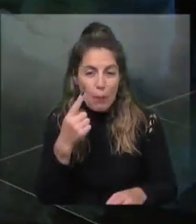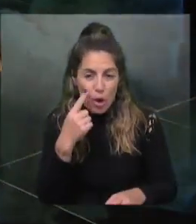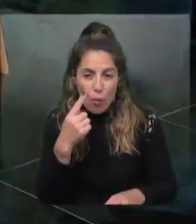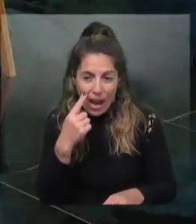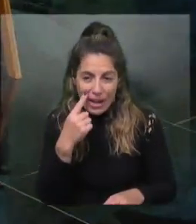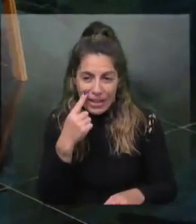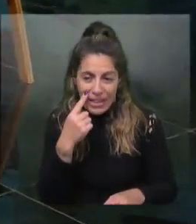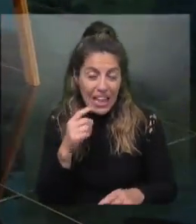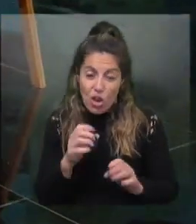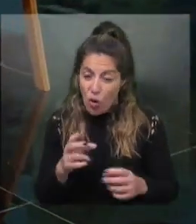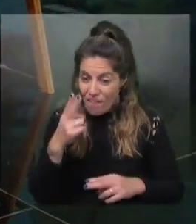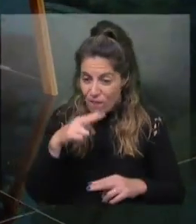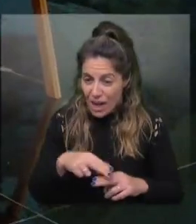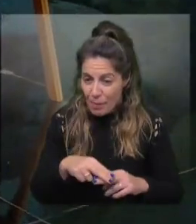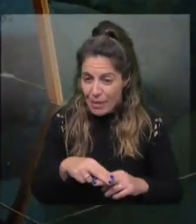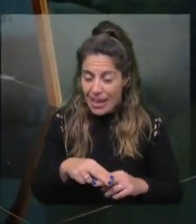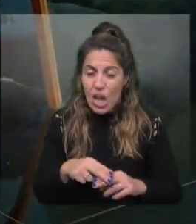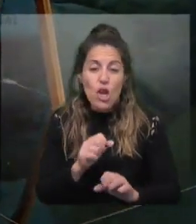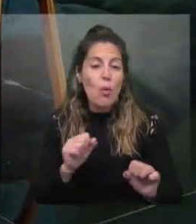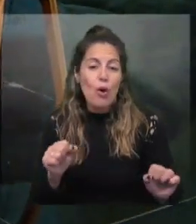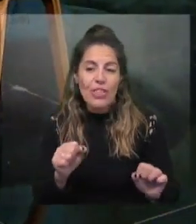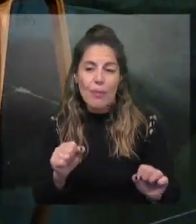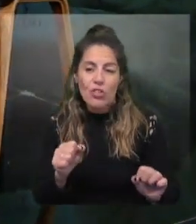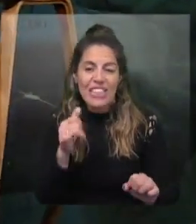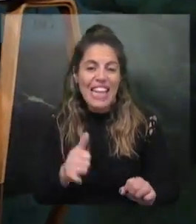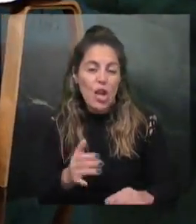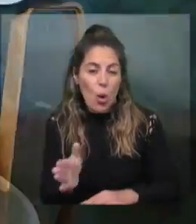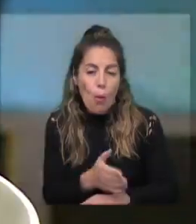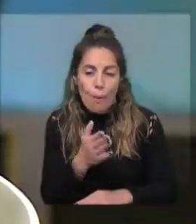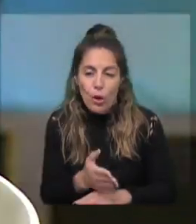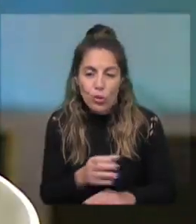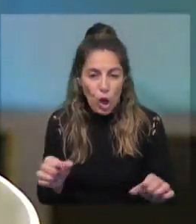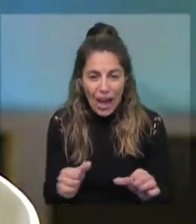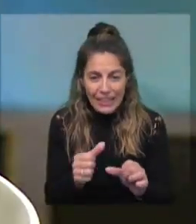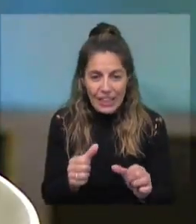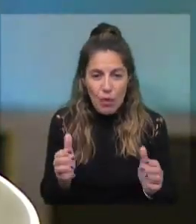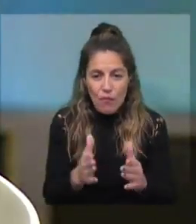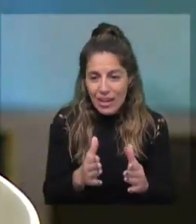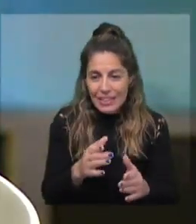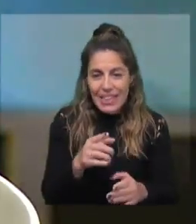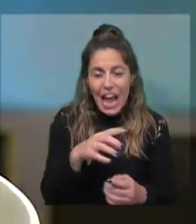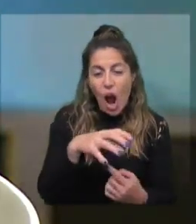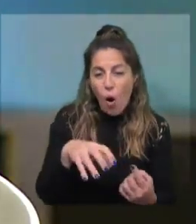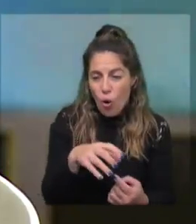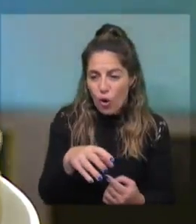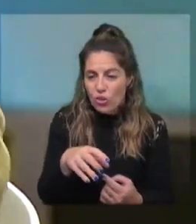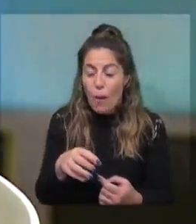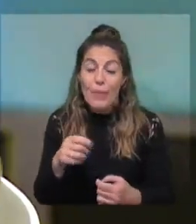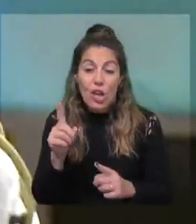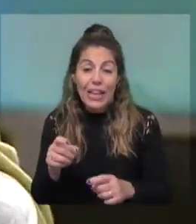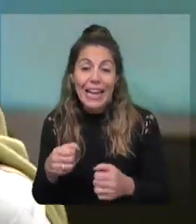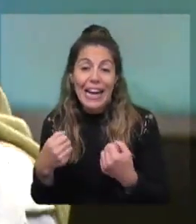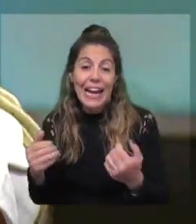muy importante porque en realidad no podemos tener un producto que sea activo frente a hongos y que me esté afectando